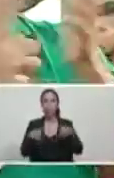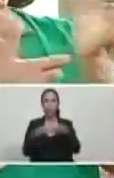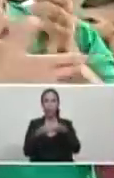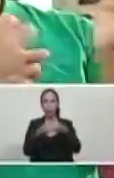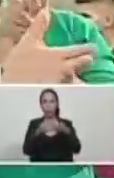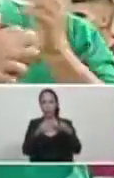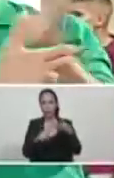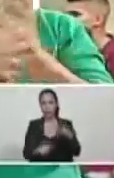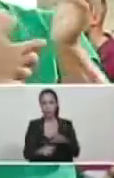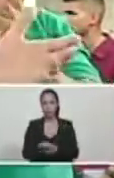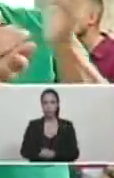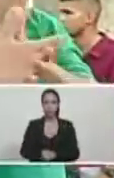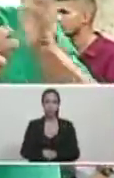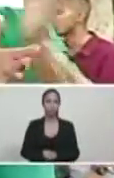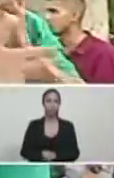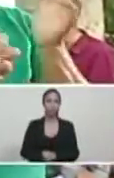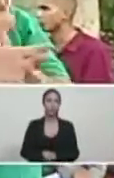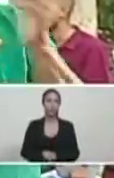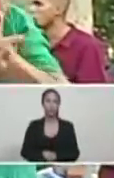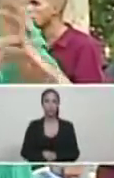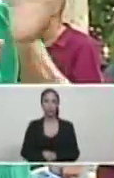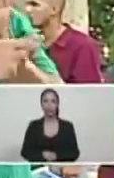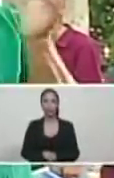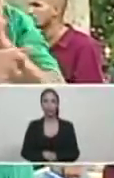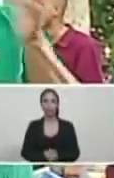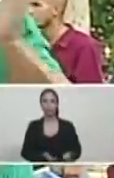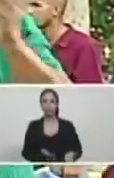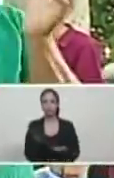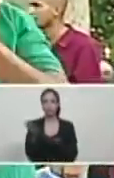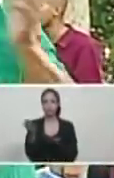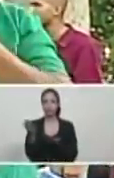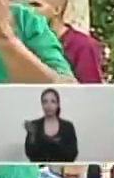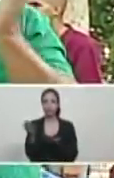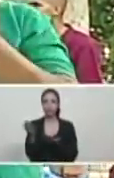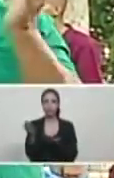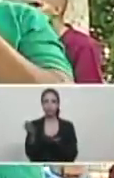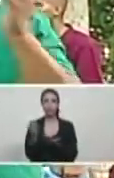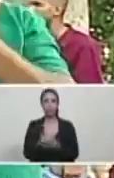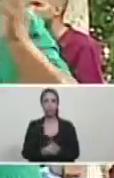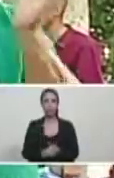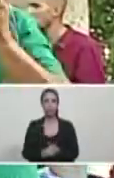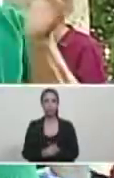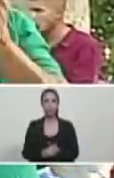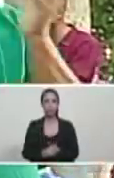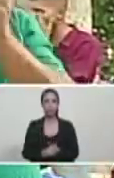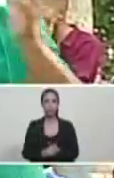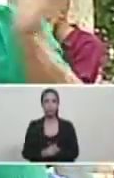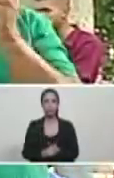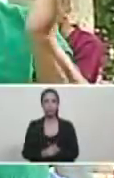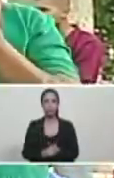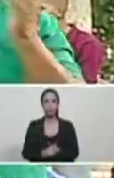Llanero, a Corazón Urbano, a Corazón Rockero.